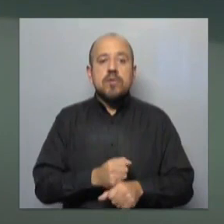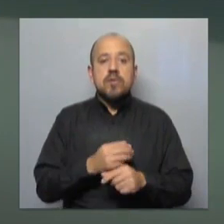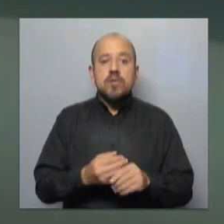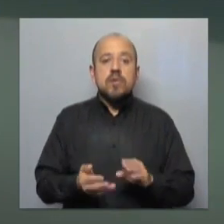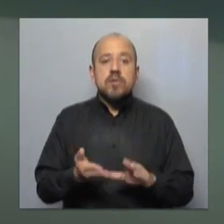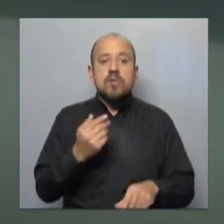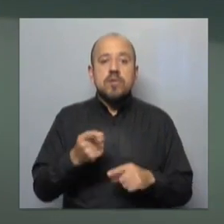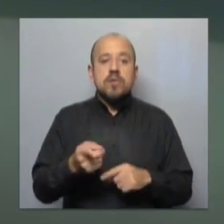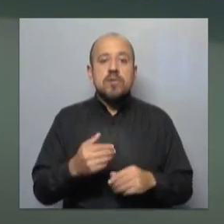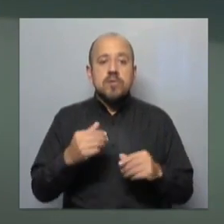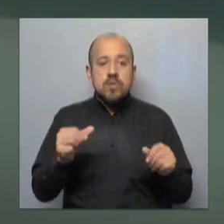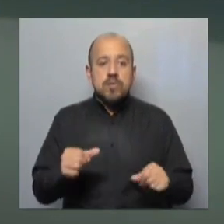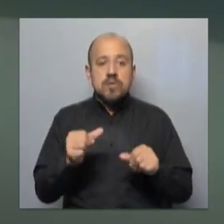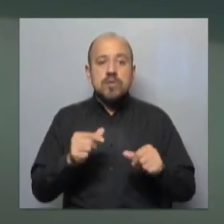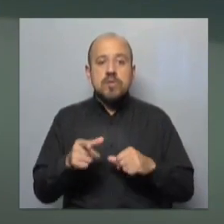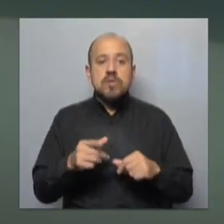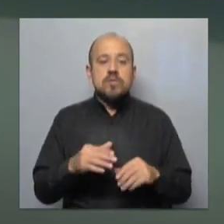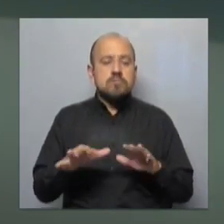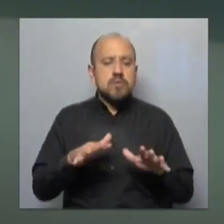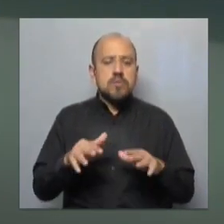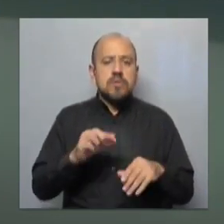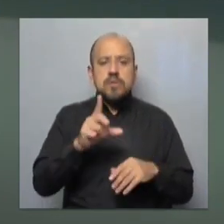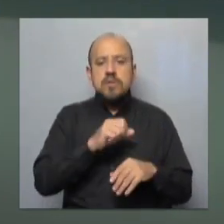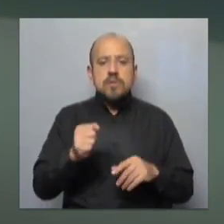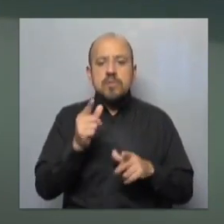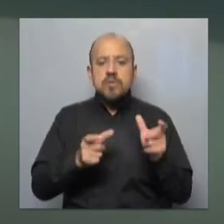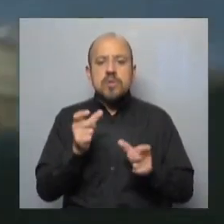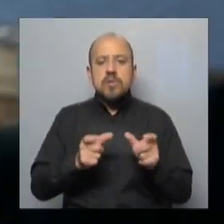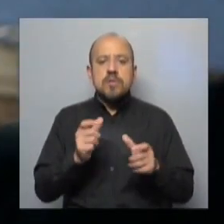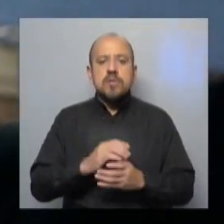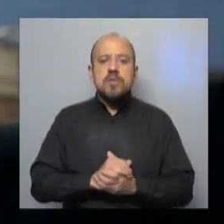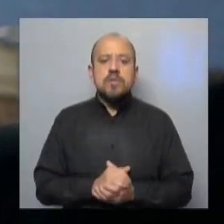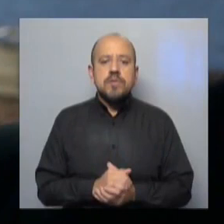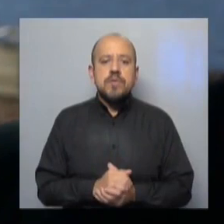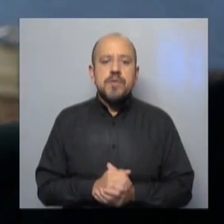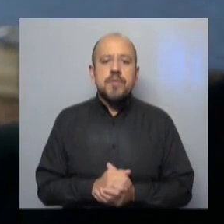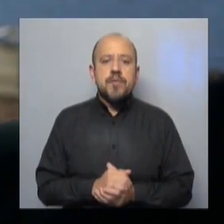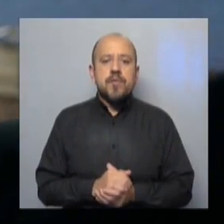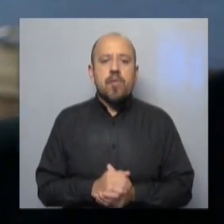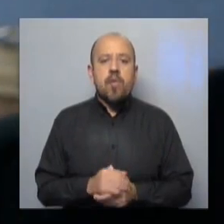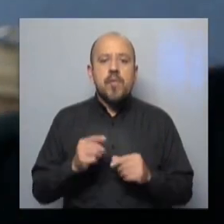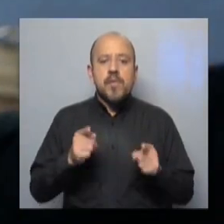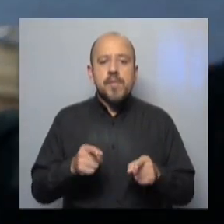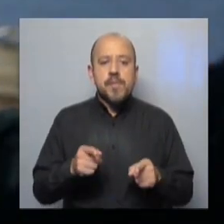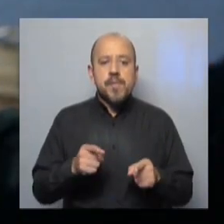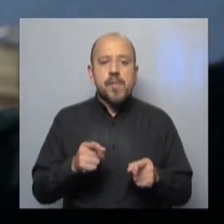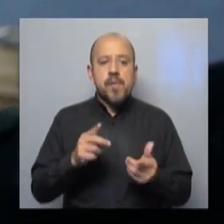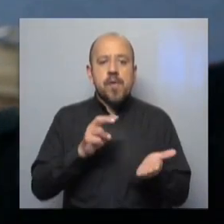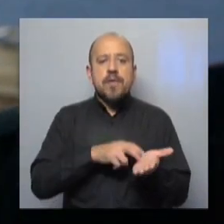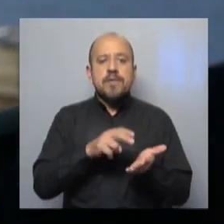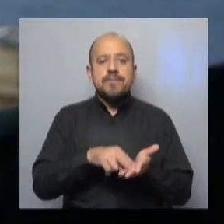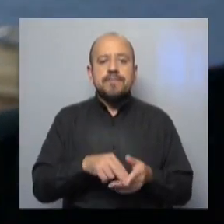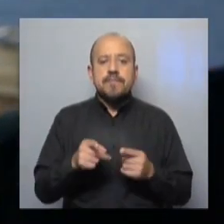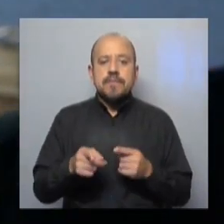de la construcción de la obra a unas 100 personas esta región del país es de las